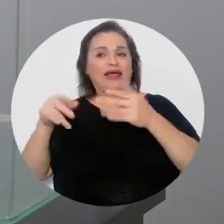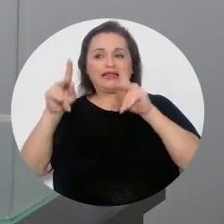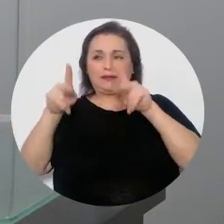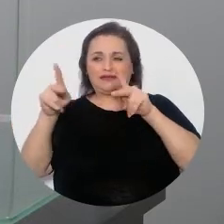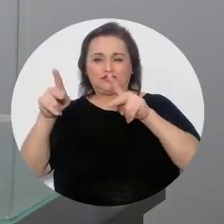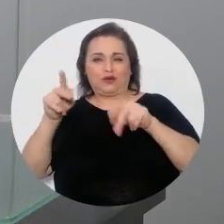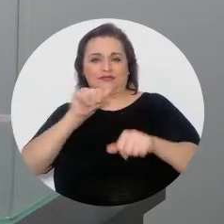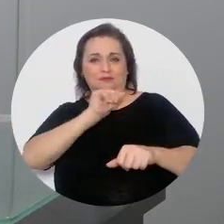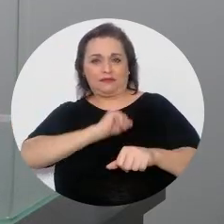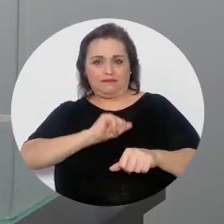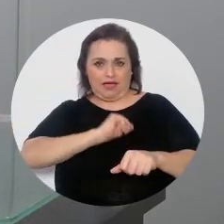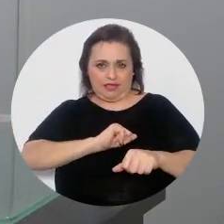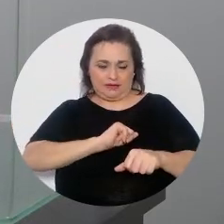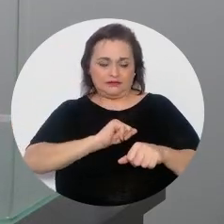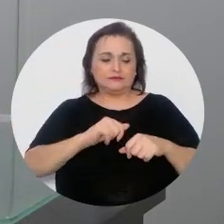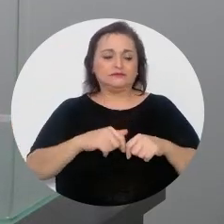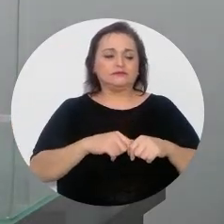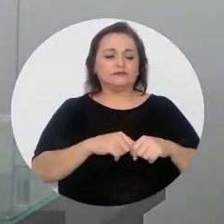financistas privados.